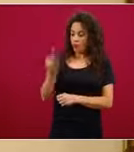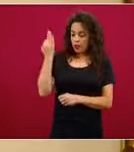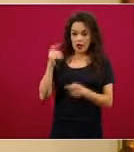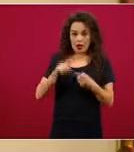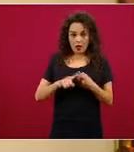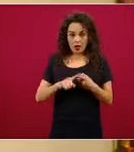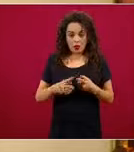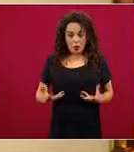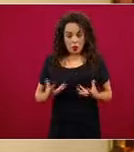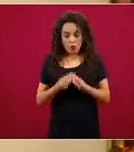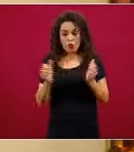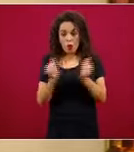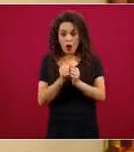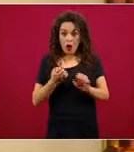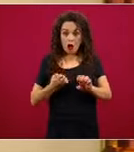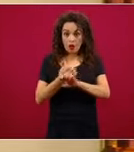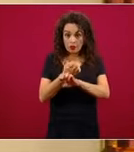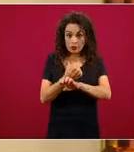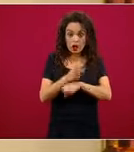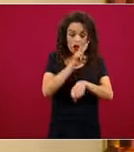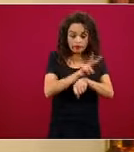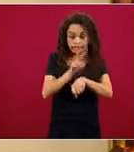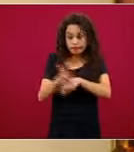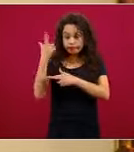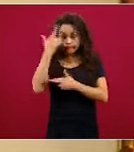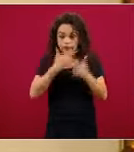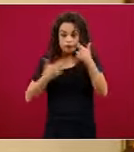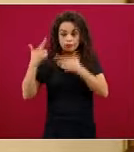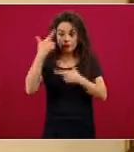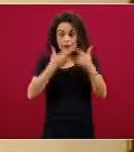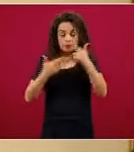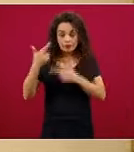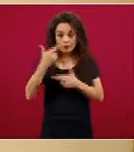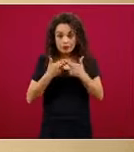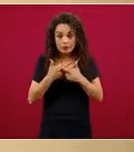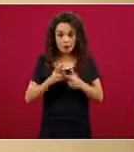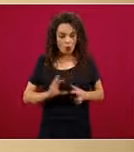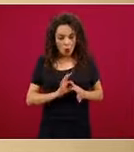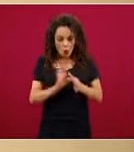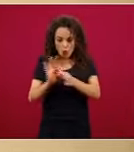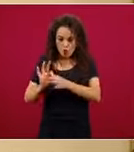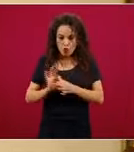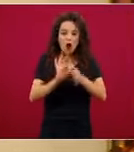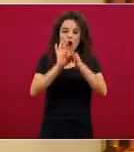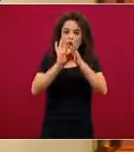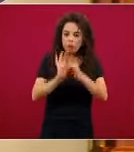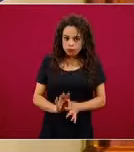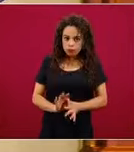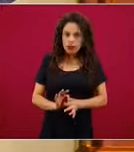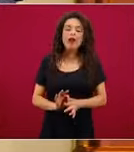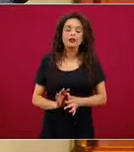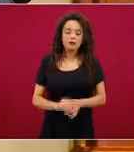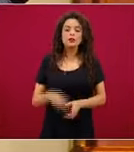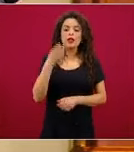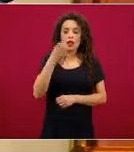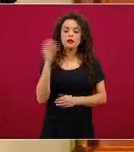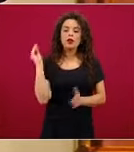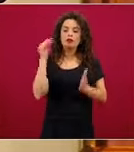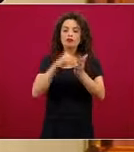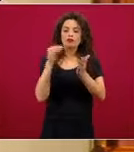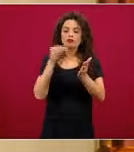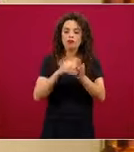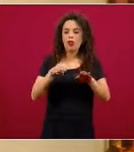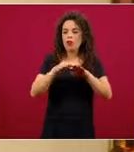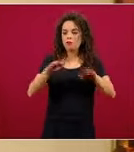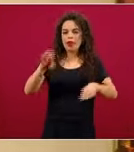mano con el Estado, con una supervisión proactiva, no punitiva, sino más bien colaborativa, se establecieron estándares para que todos los